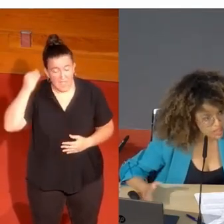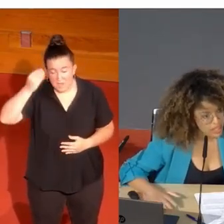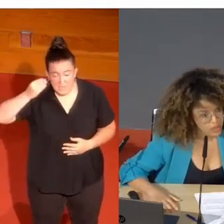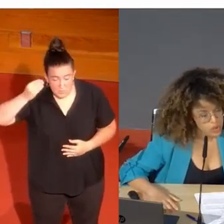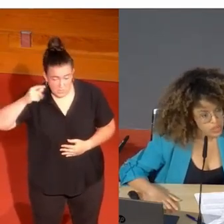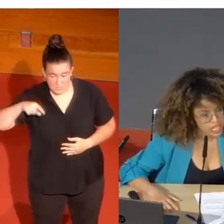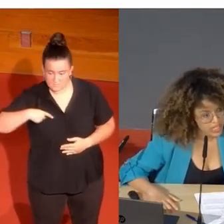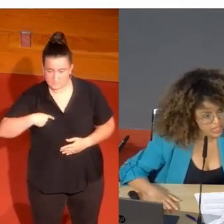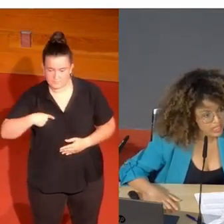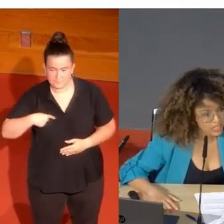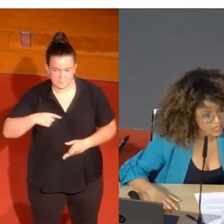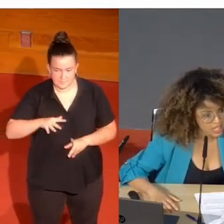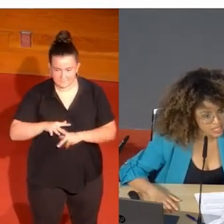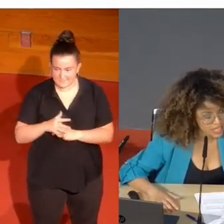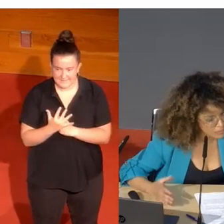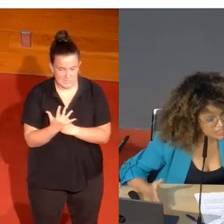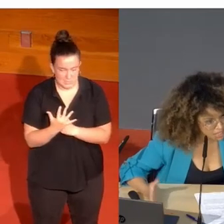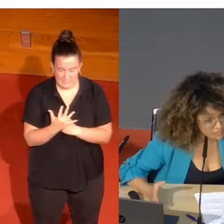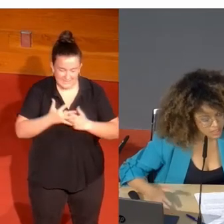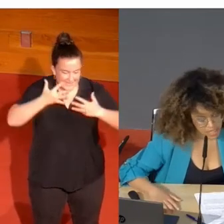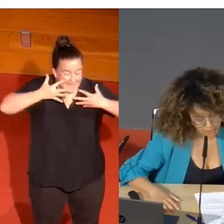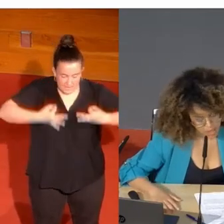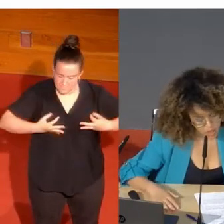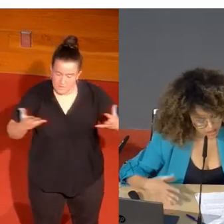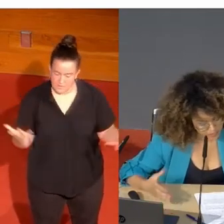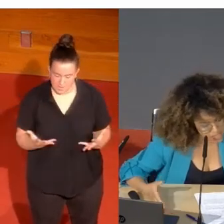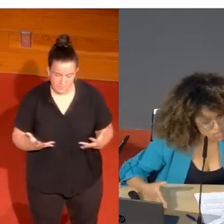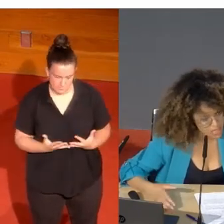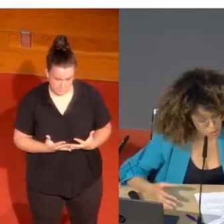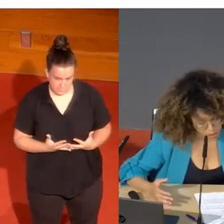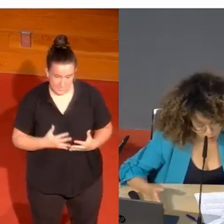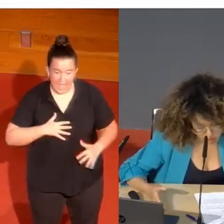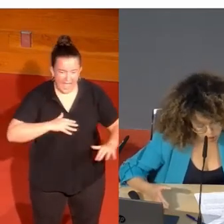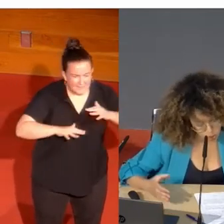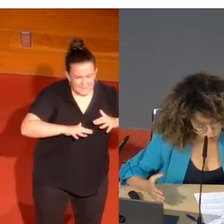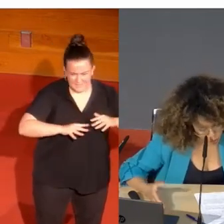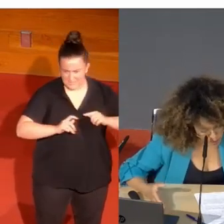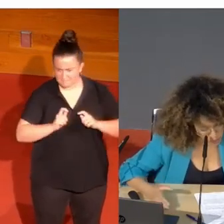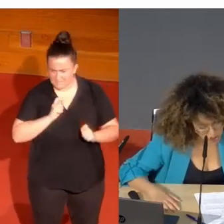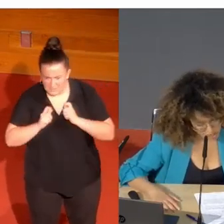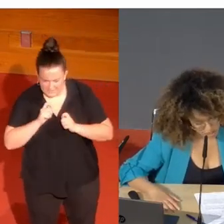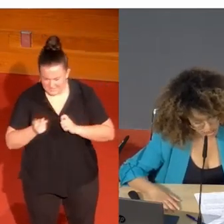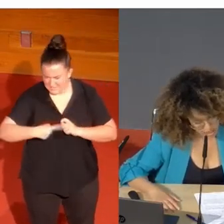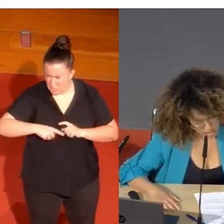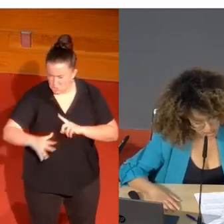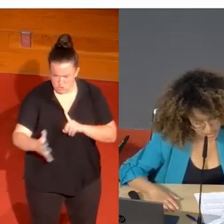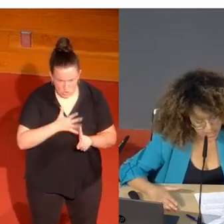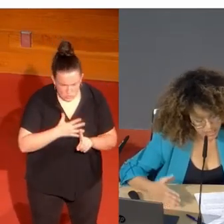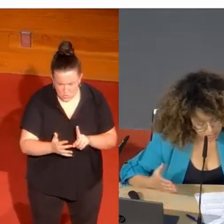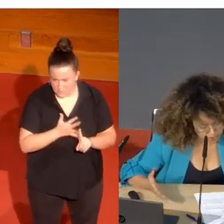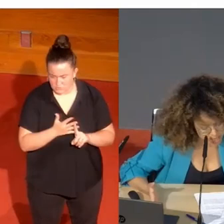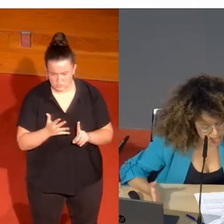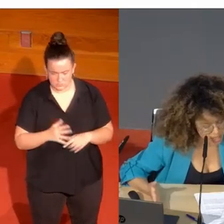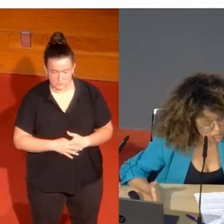saudí nos consta que eh Es realmente grave para los activistas para los periodistas son torturados eh